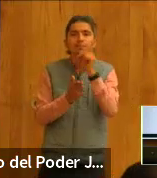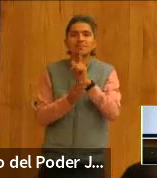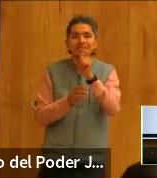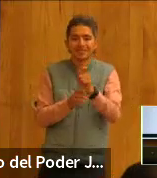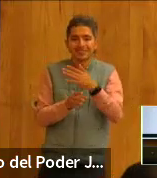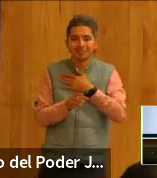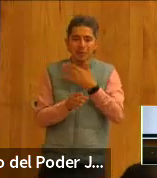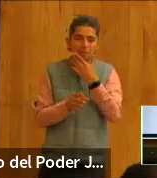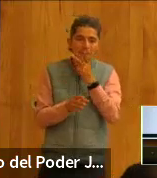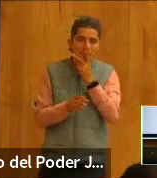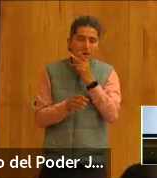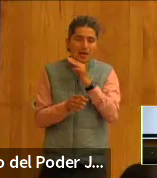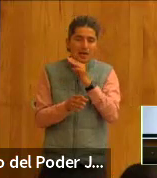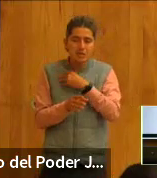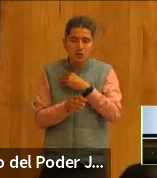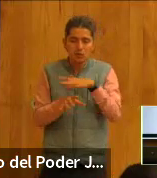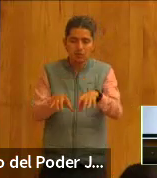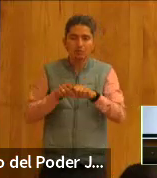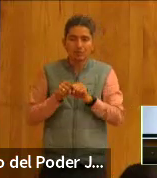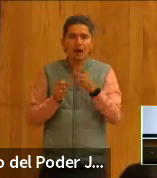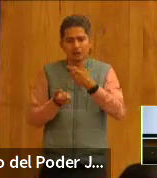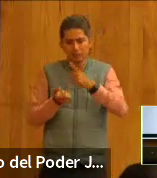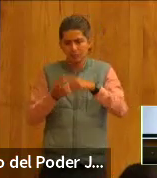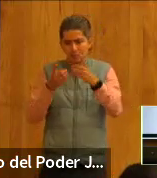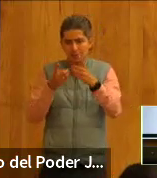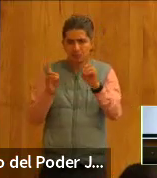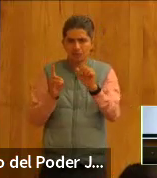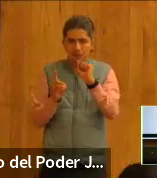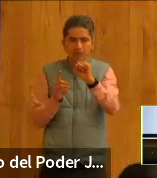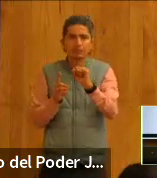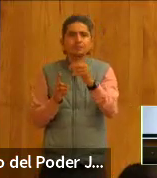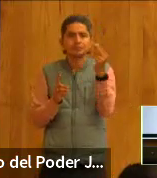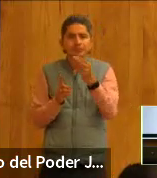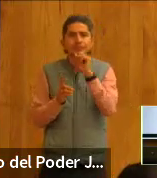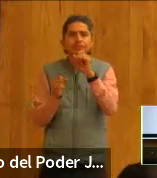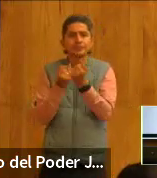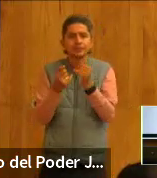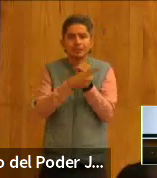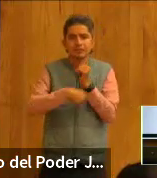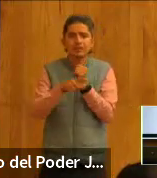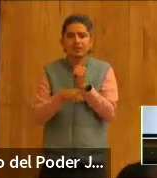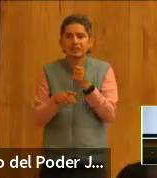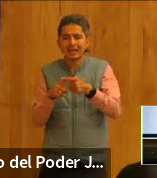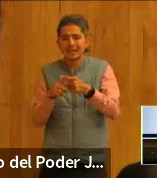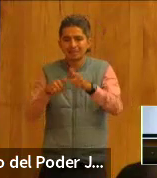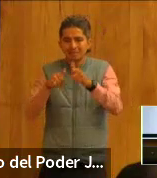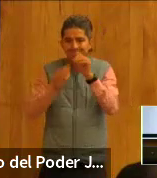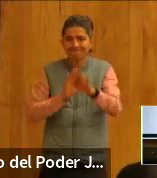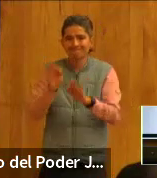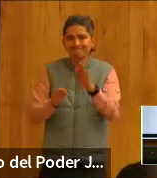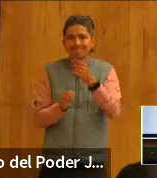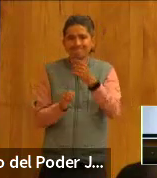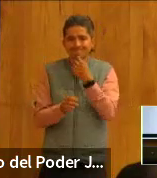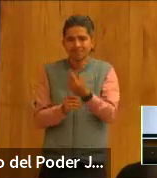patria potestad, sabemos que existe este divorcio donde tenemos que pronunciarnos sobre la situación del menor. Y